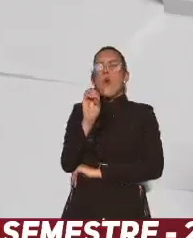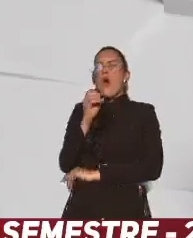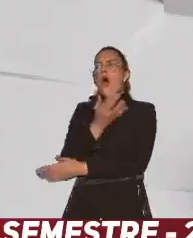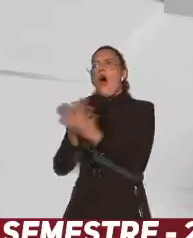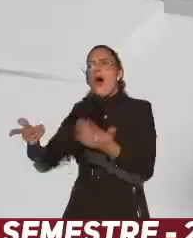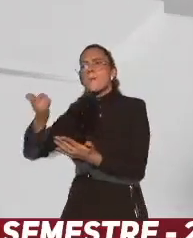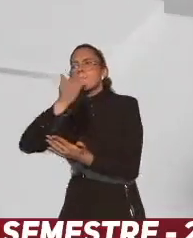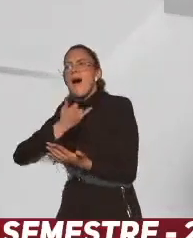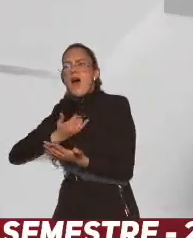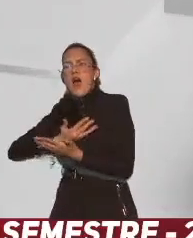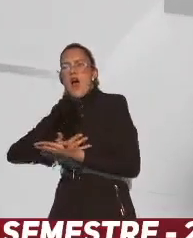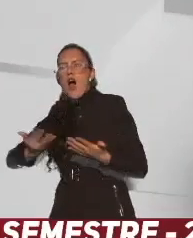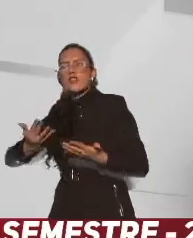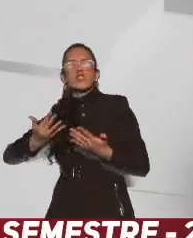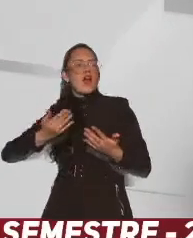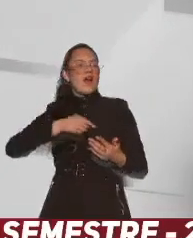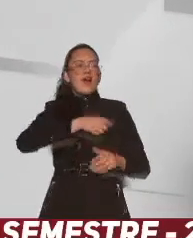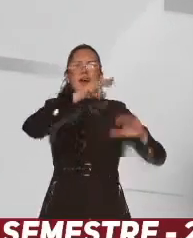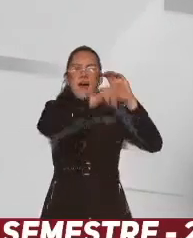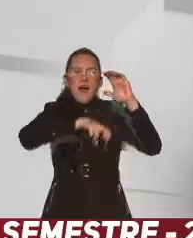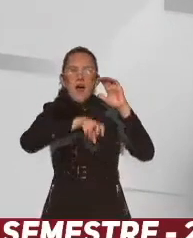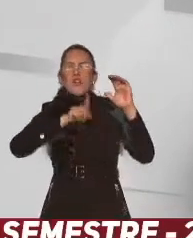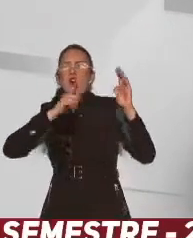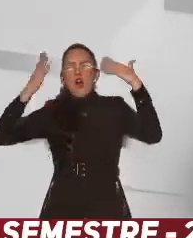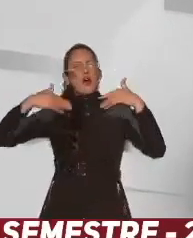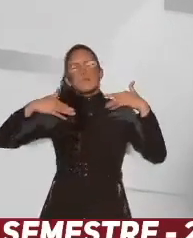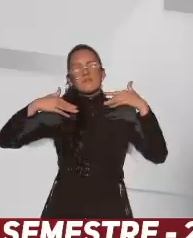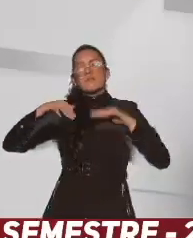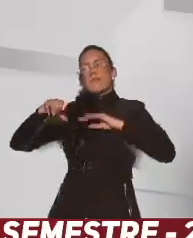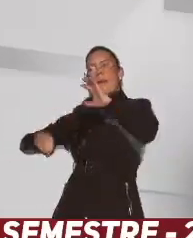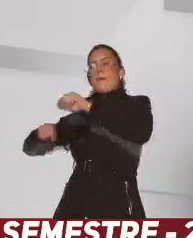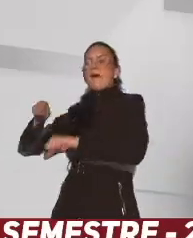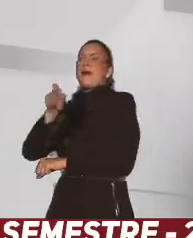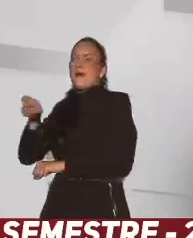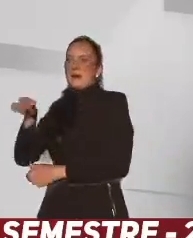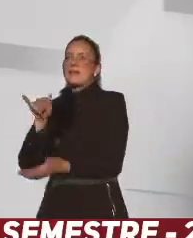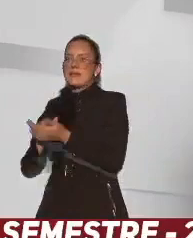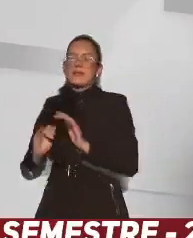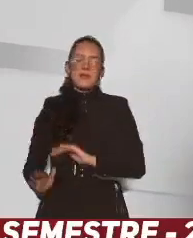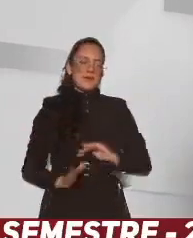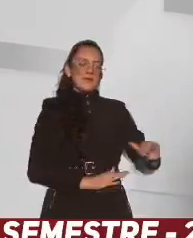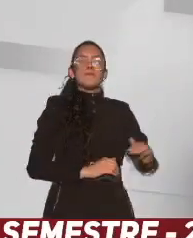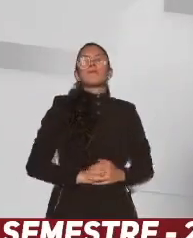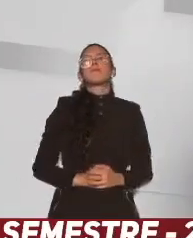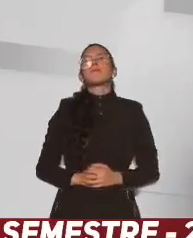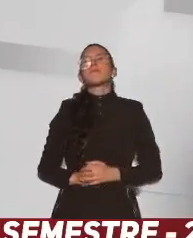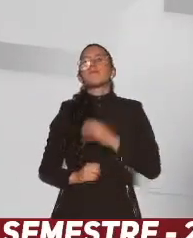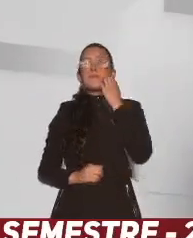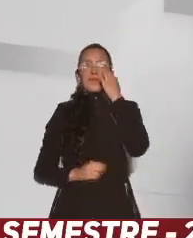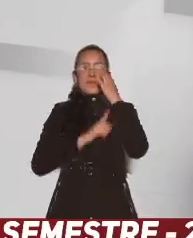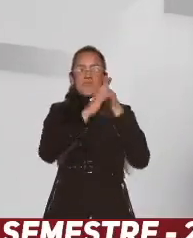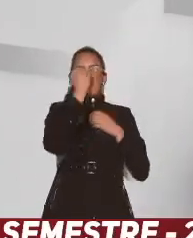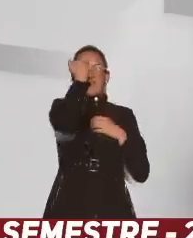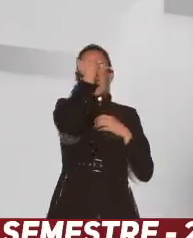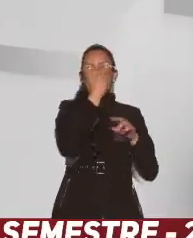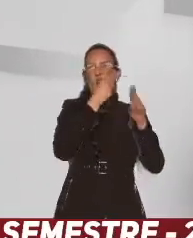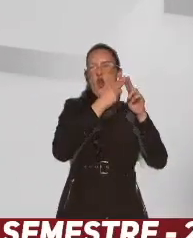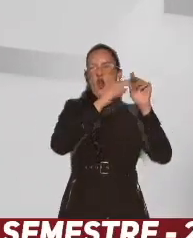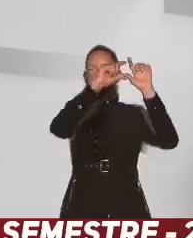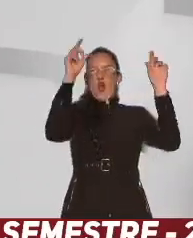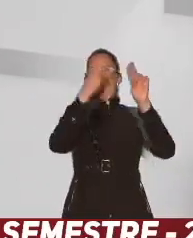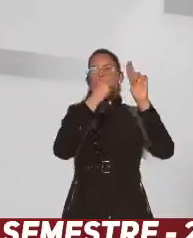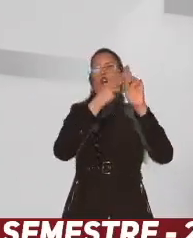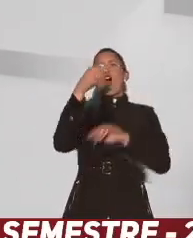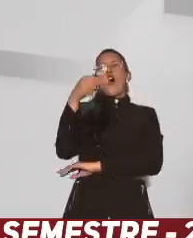yacimientos mineros, entre otros. En el marco de la Operación Mayor Horus, se priorizaron 375 veredas, donde